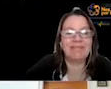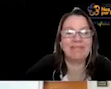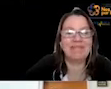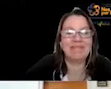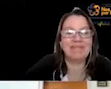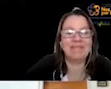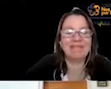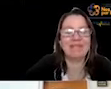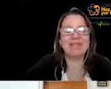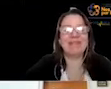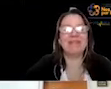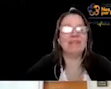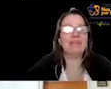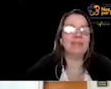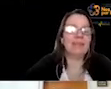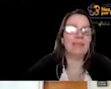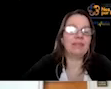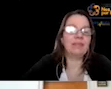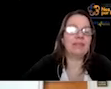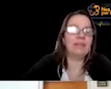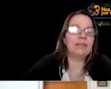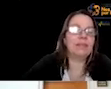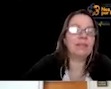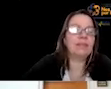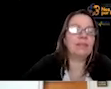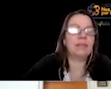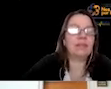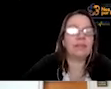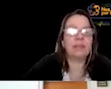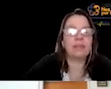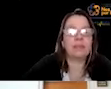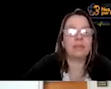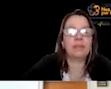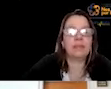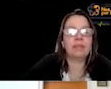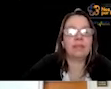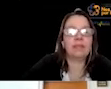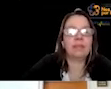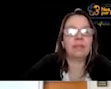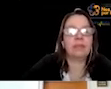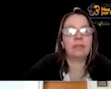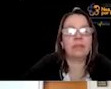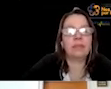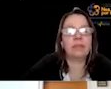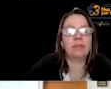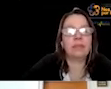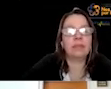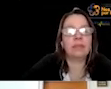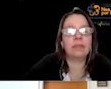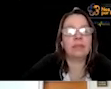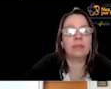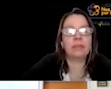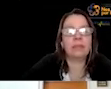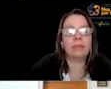muchísimo más tipos de dietas. Lo real es que estamos en lo que se llama ambiente obesogénico, en lo cual nosotros hemos dejado de